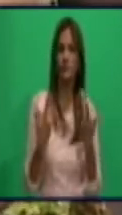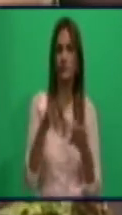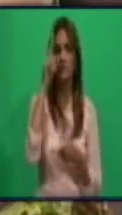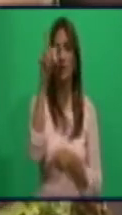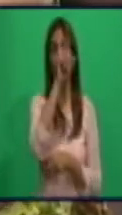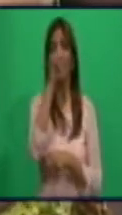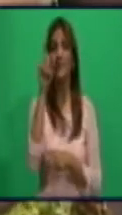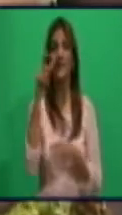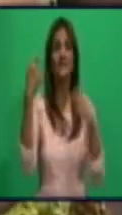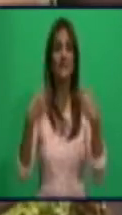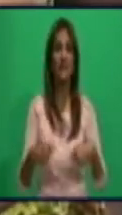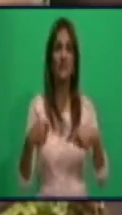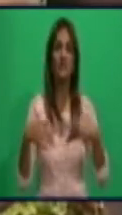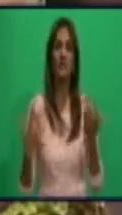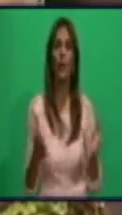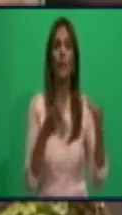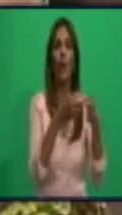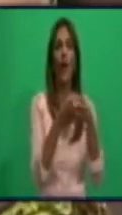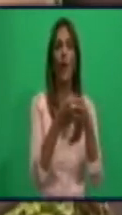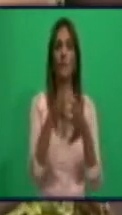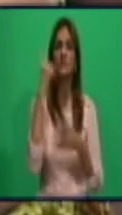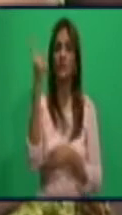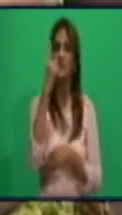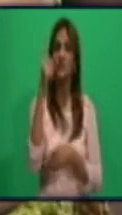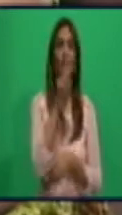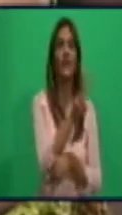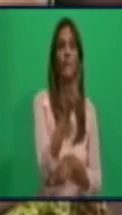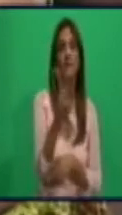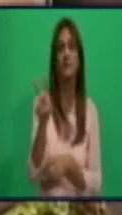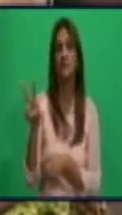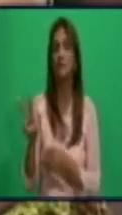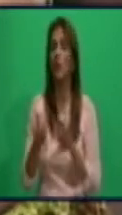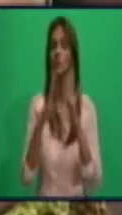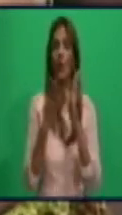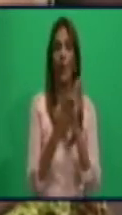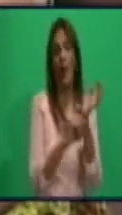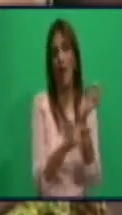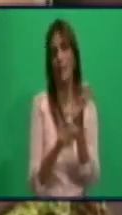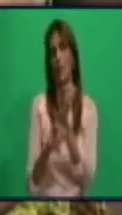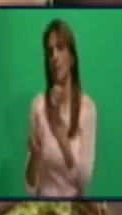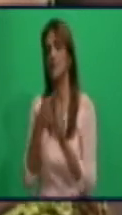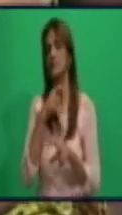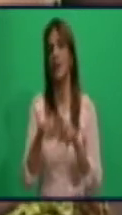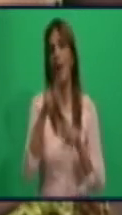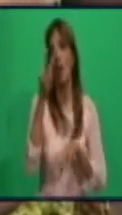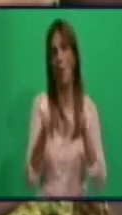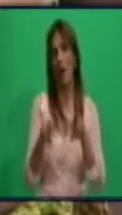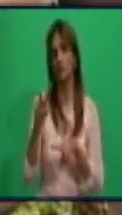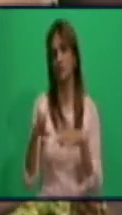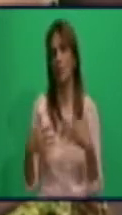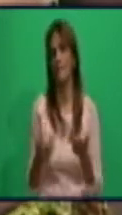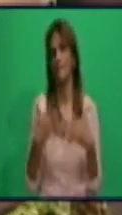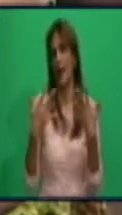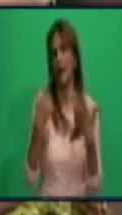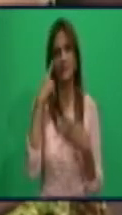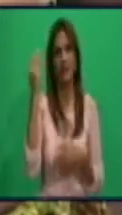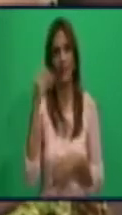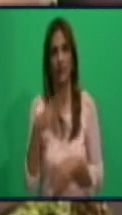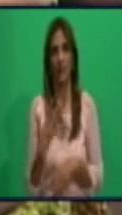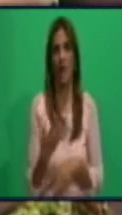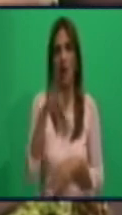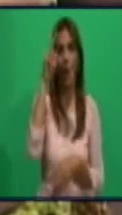Comisión Nacional que visitó todas las provincias, evaluando y certificando cada centro para este fin. En nuestra provincia es el